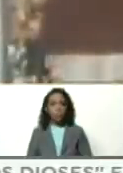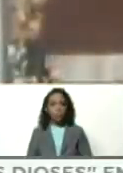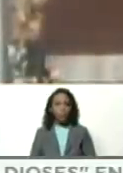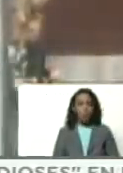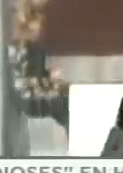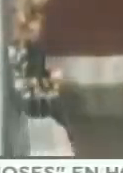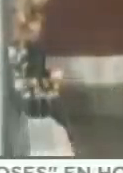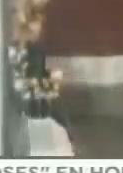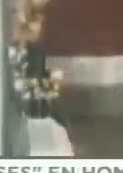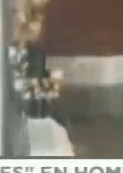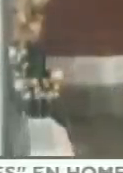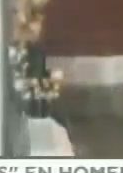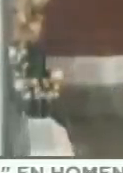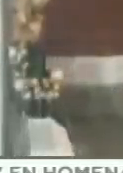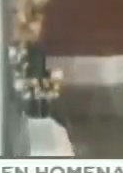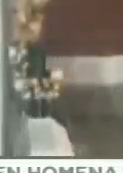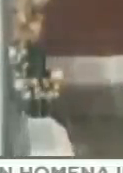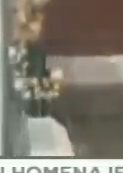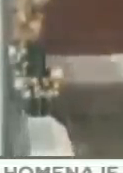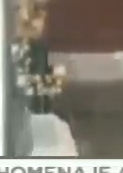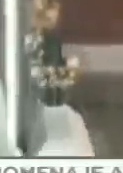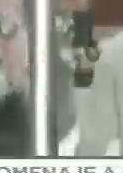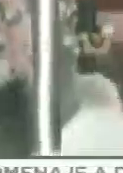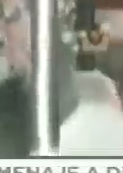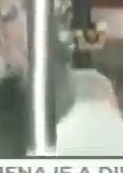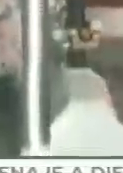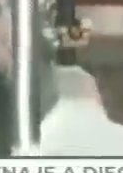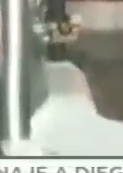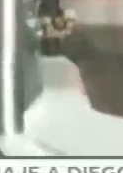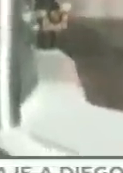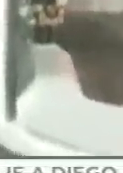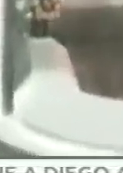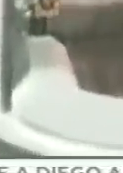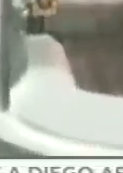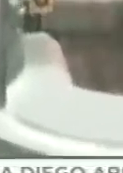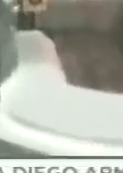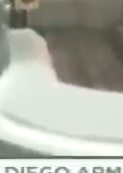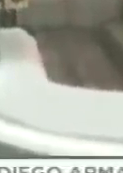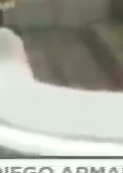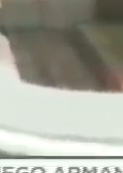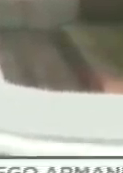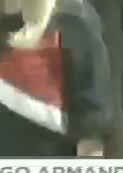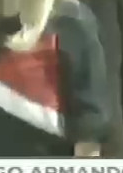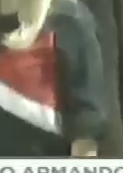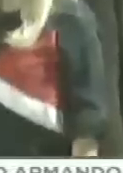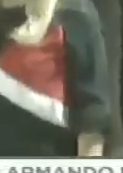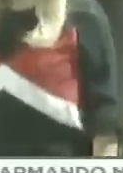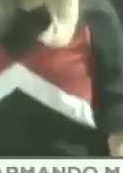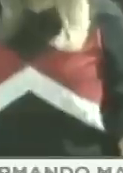Soplan vientos de alegría, vida y esperanza.